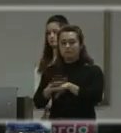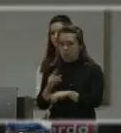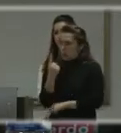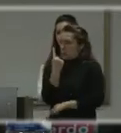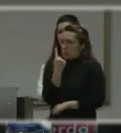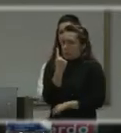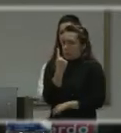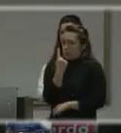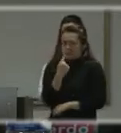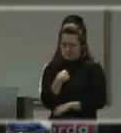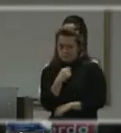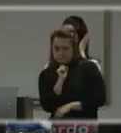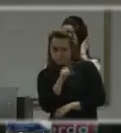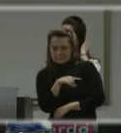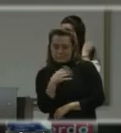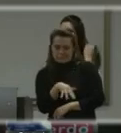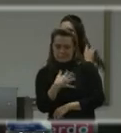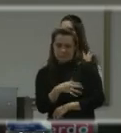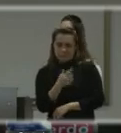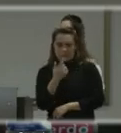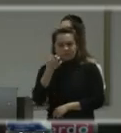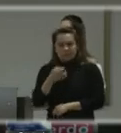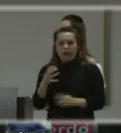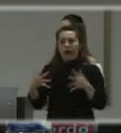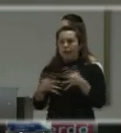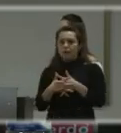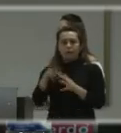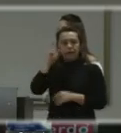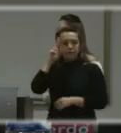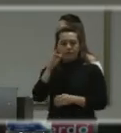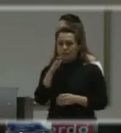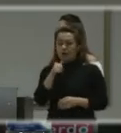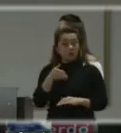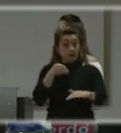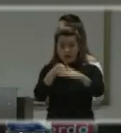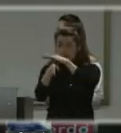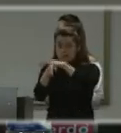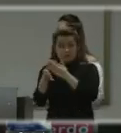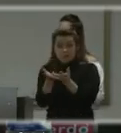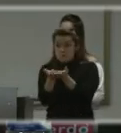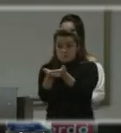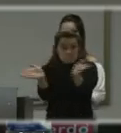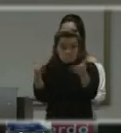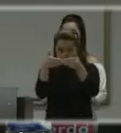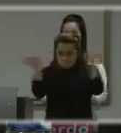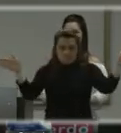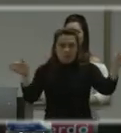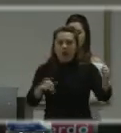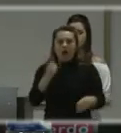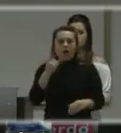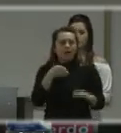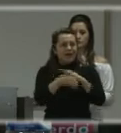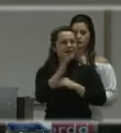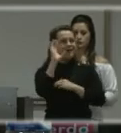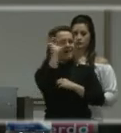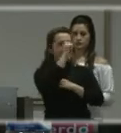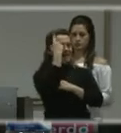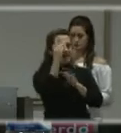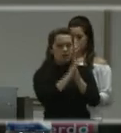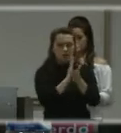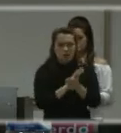embargo, pues tampoco hay implementación de ajustes razonables, es decir, no hay accesibilidad en ninguna parte